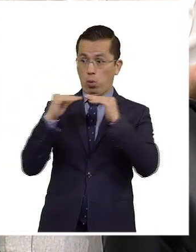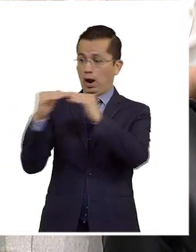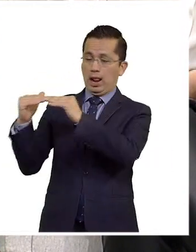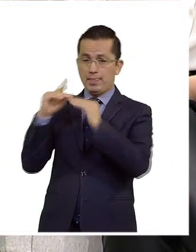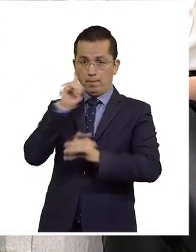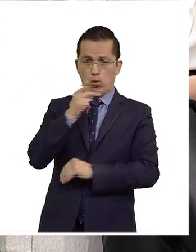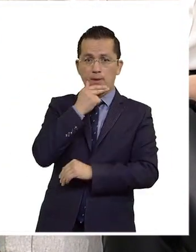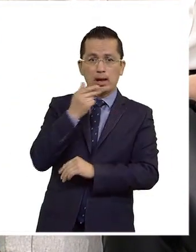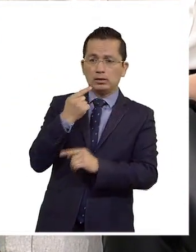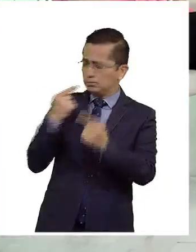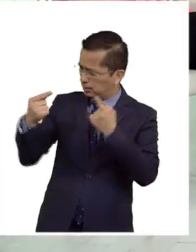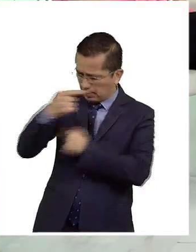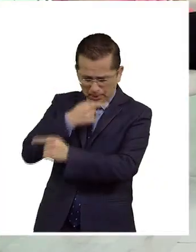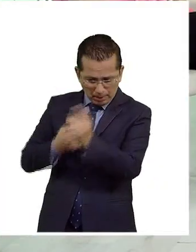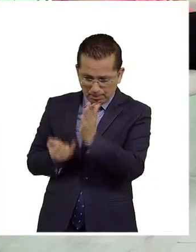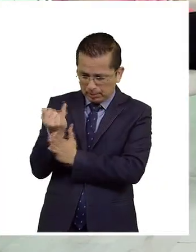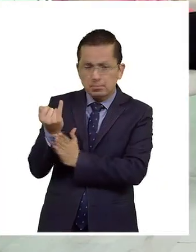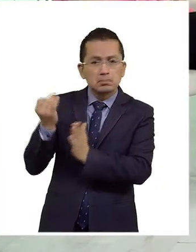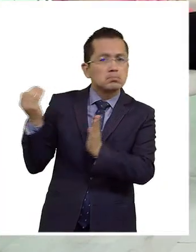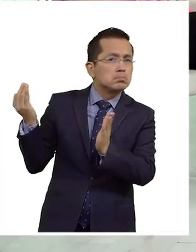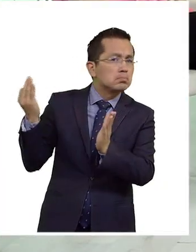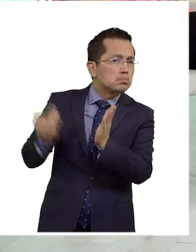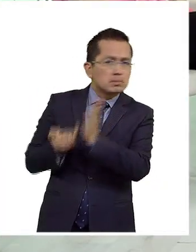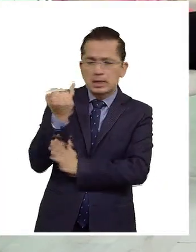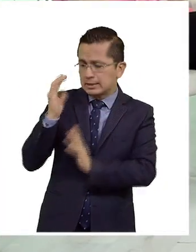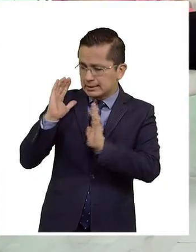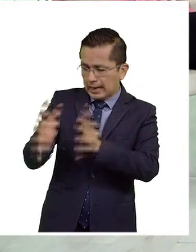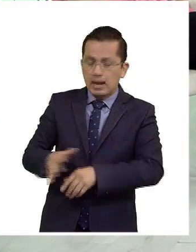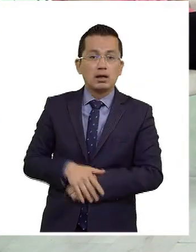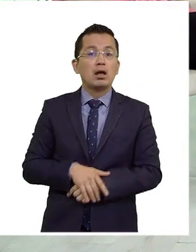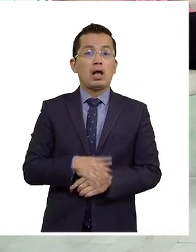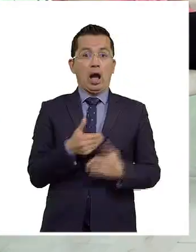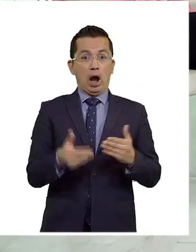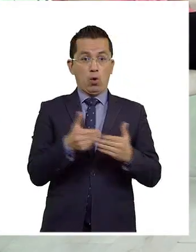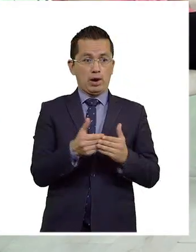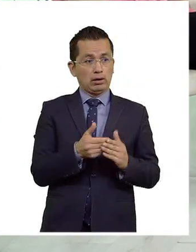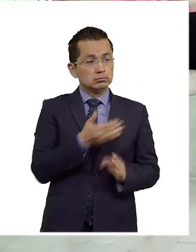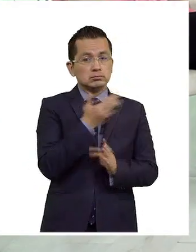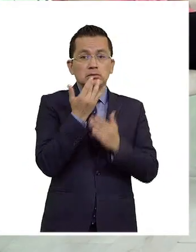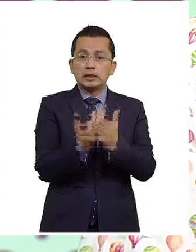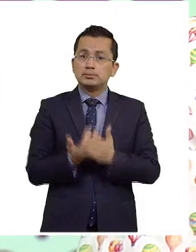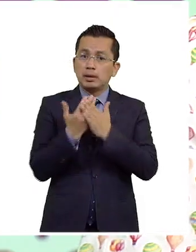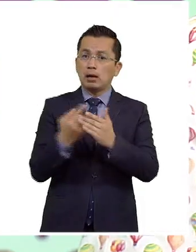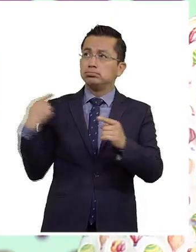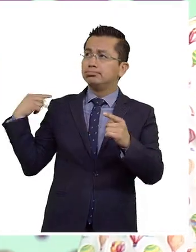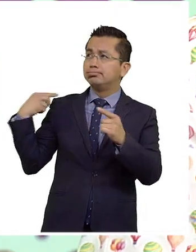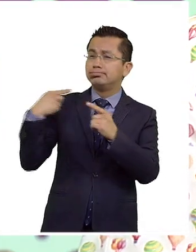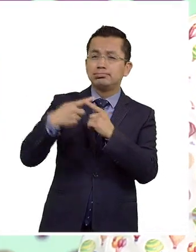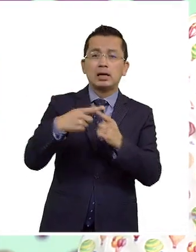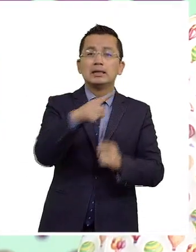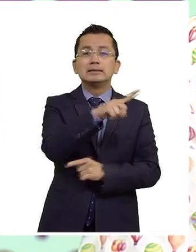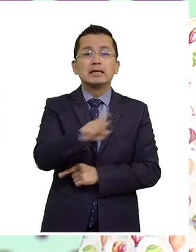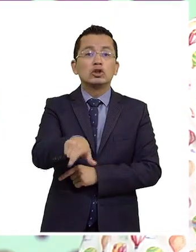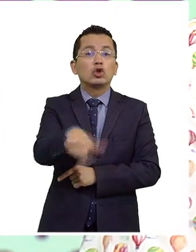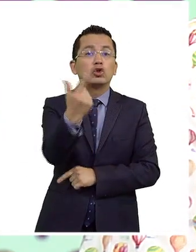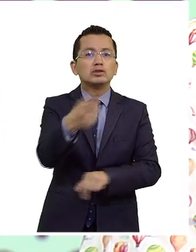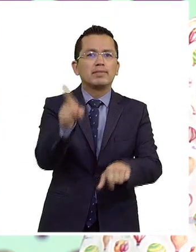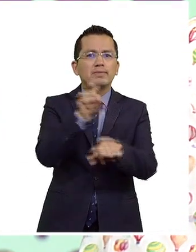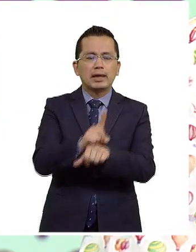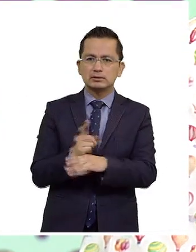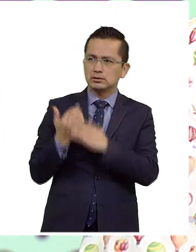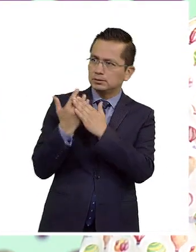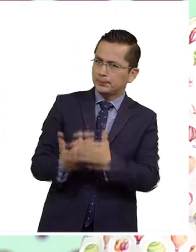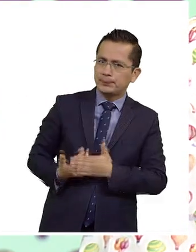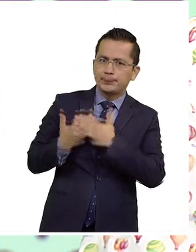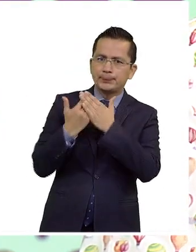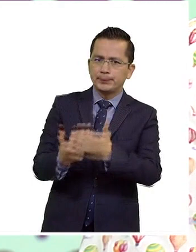hoy se están cumpliendo 112 días de este dictamen y aún no hemos logrado que suba al Pleno del Congreso. Es importante